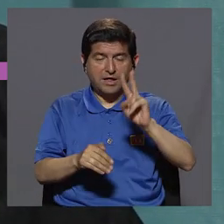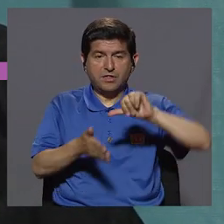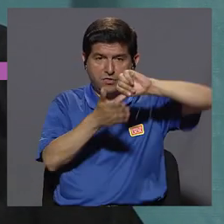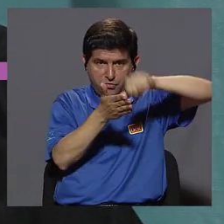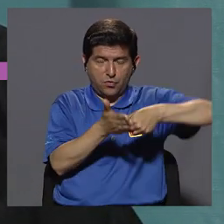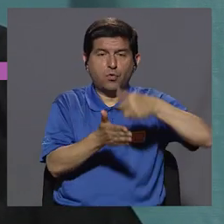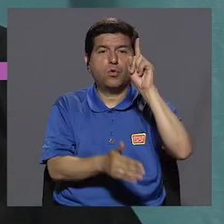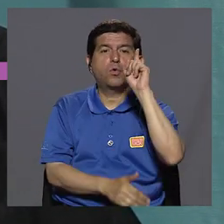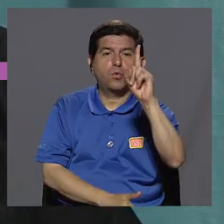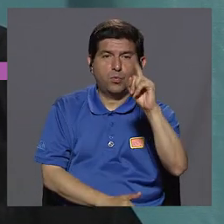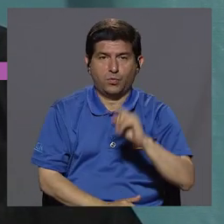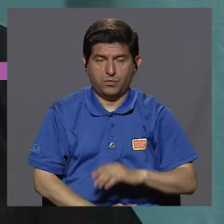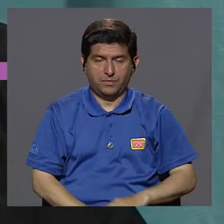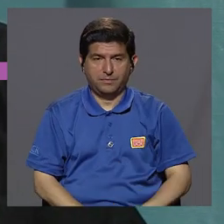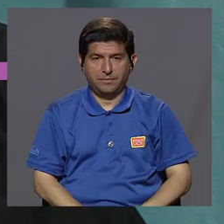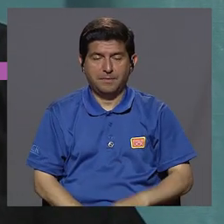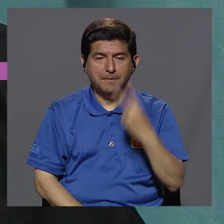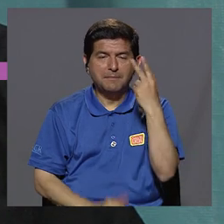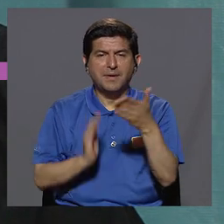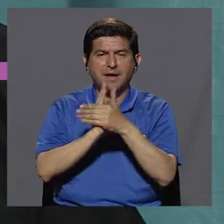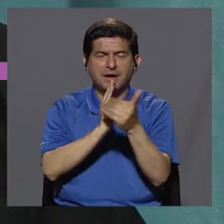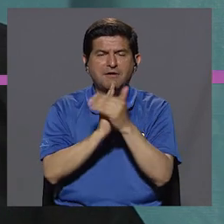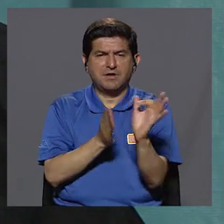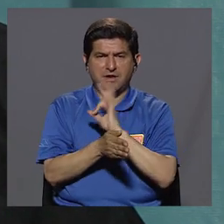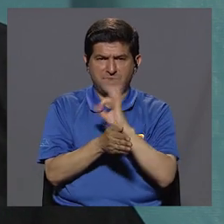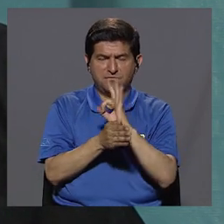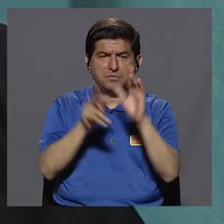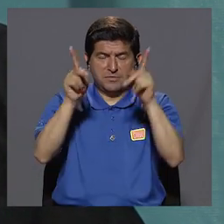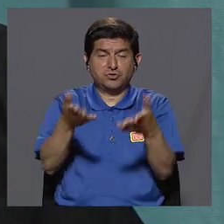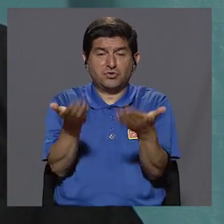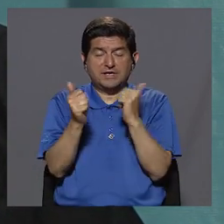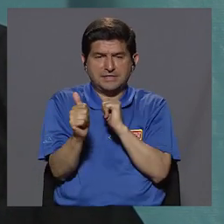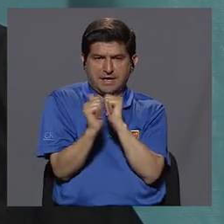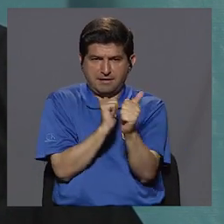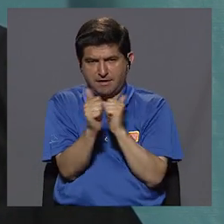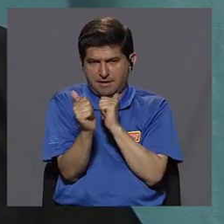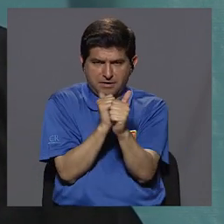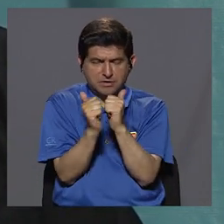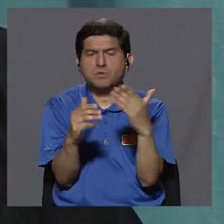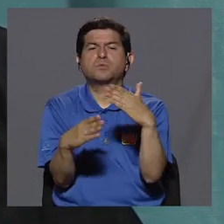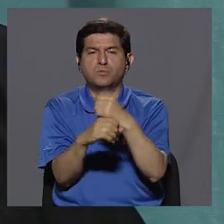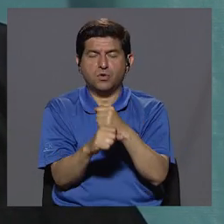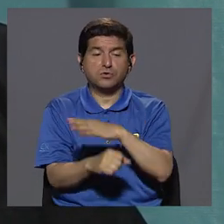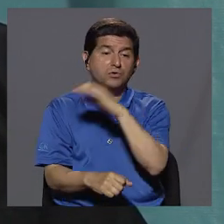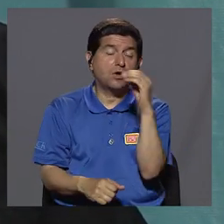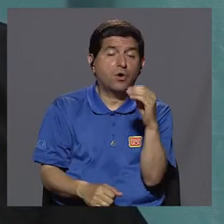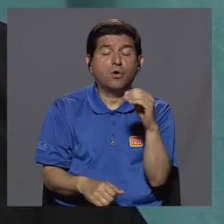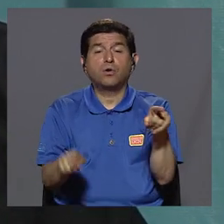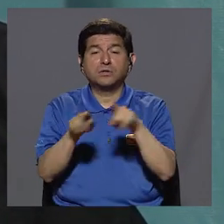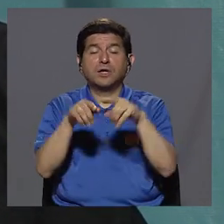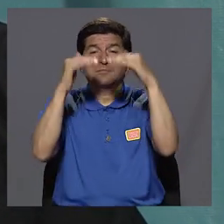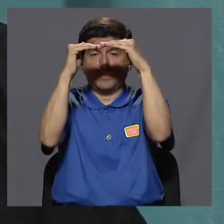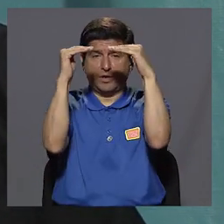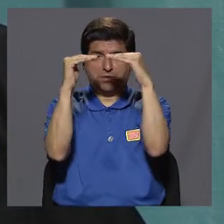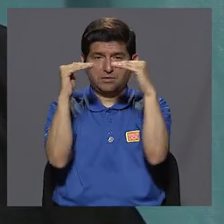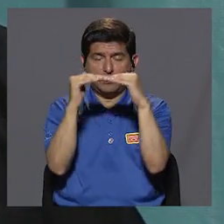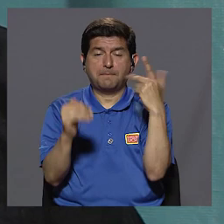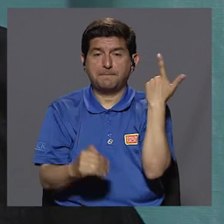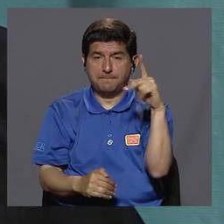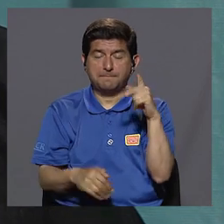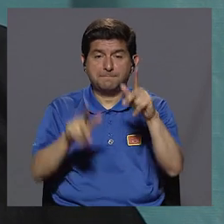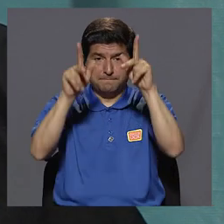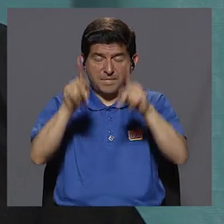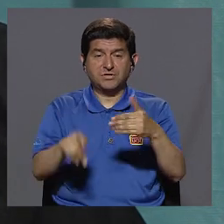12 énfasis uno lo que es ver la capacidad funcional de la gente que quiere hacer deporte como tal juega actualmente también la estratificación